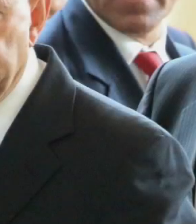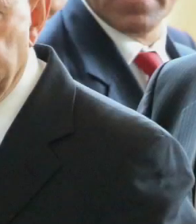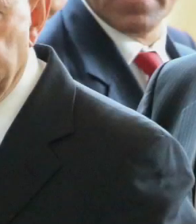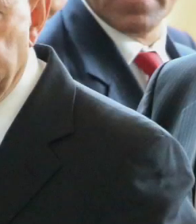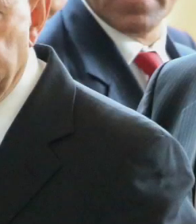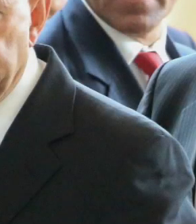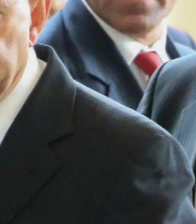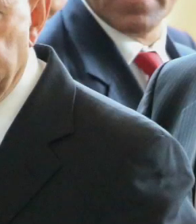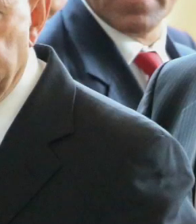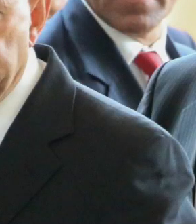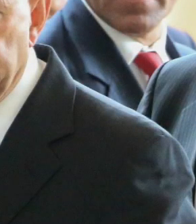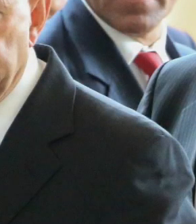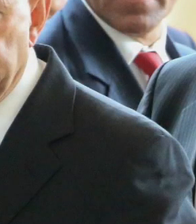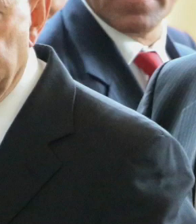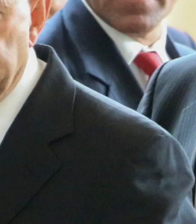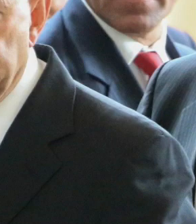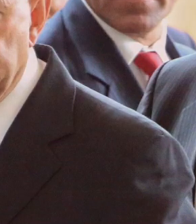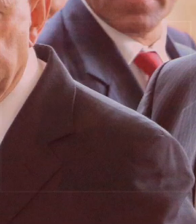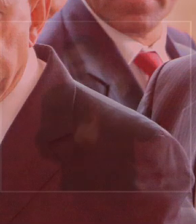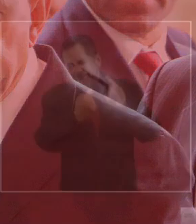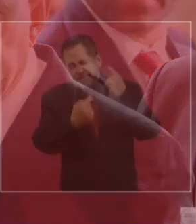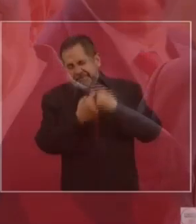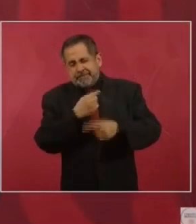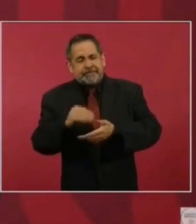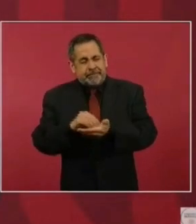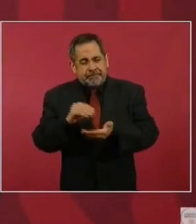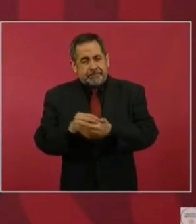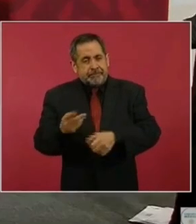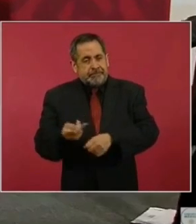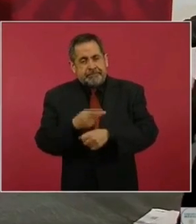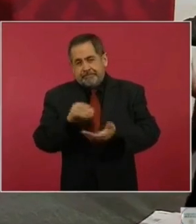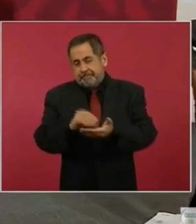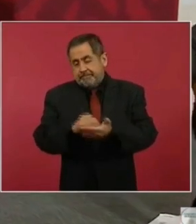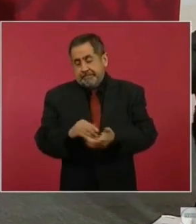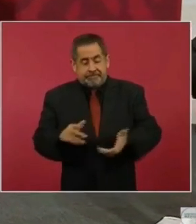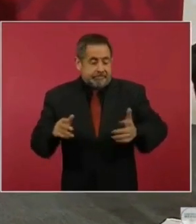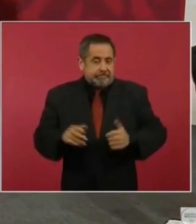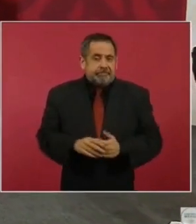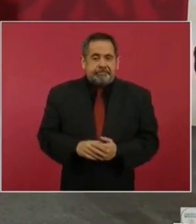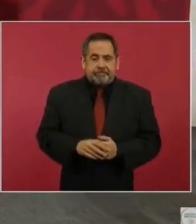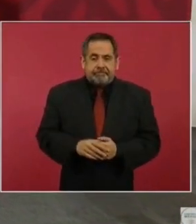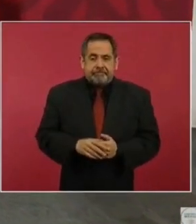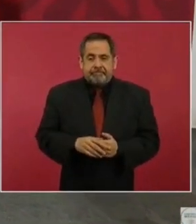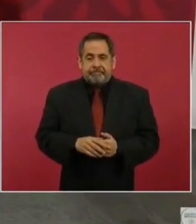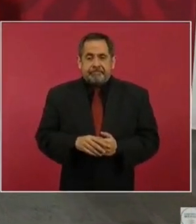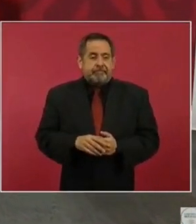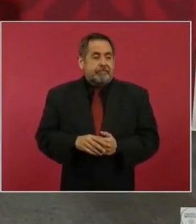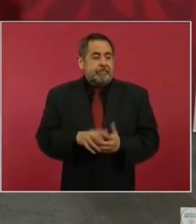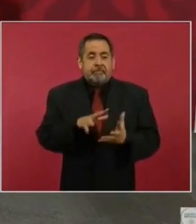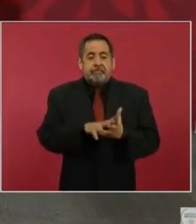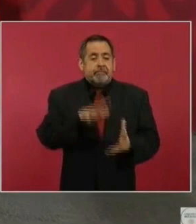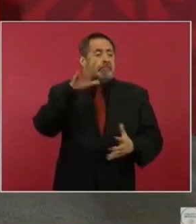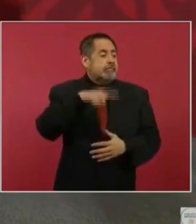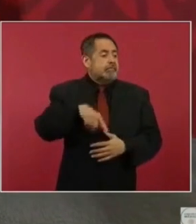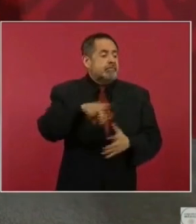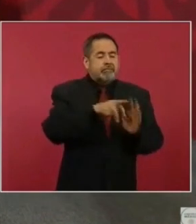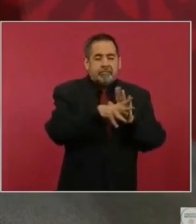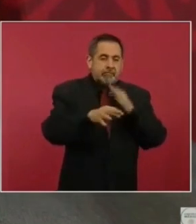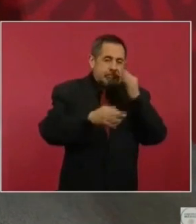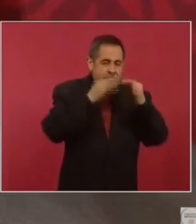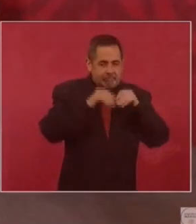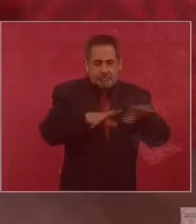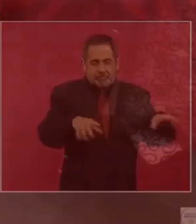efecto, en esa carta le falta el más puerco de los poderosos, Carlos Salinas de Gortari. Imagínese usted.